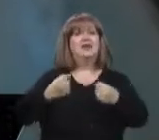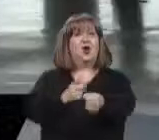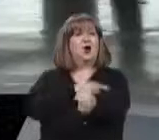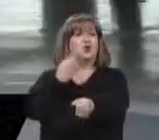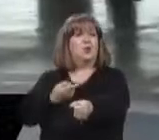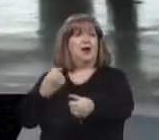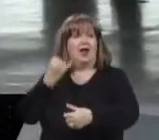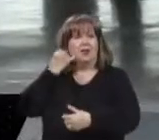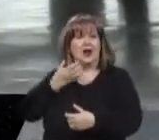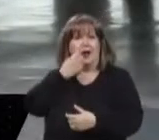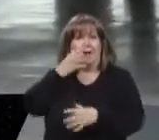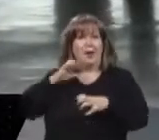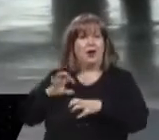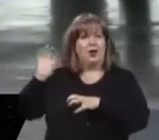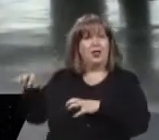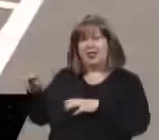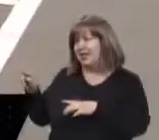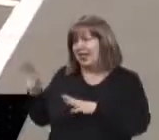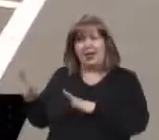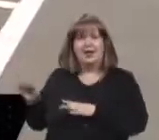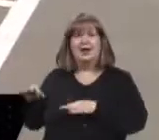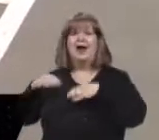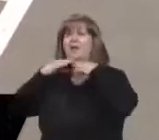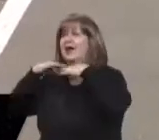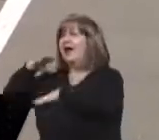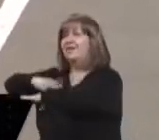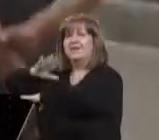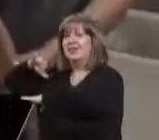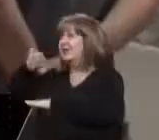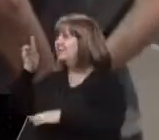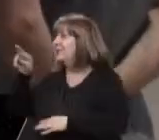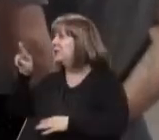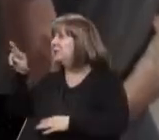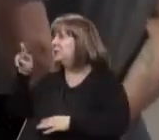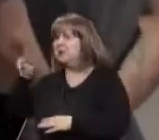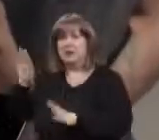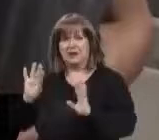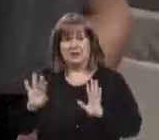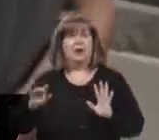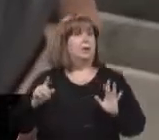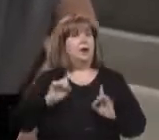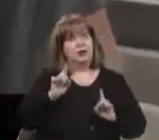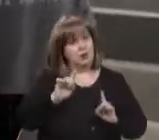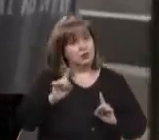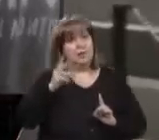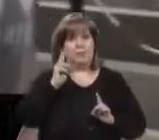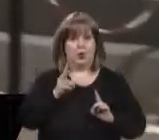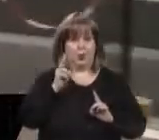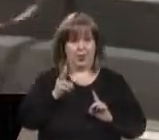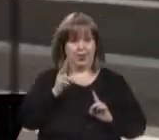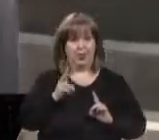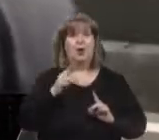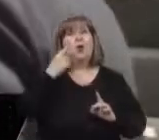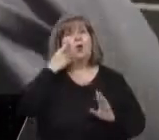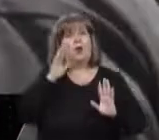demás y medidas, claro. Así que bueno, pero es como decía recién, ¿no? El policía. Javier García. Exactamente. Hay que